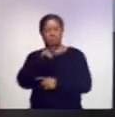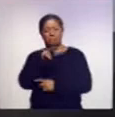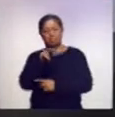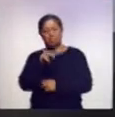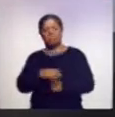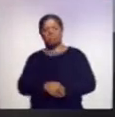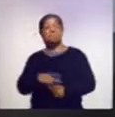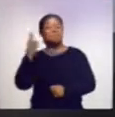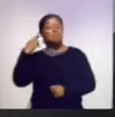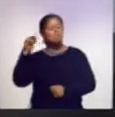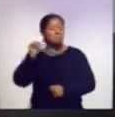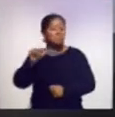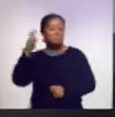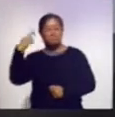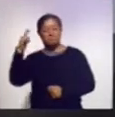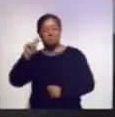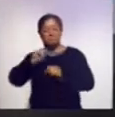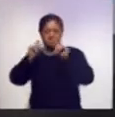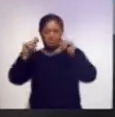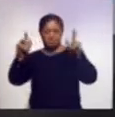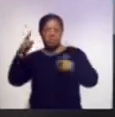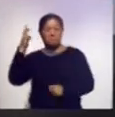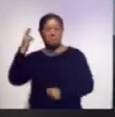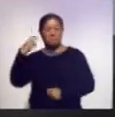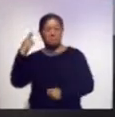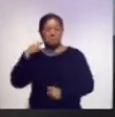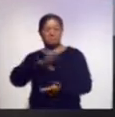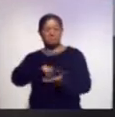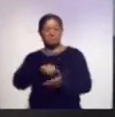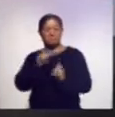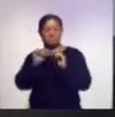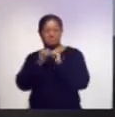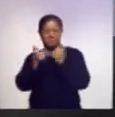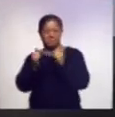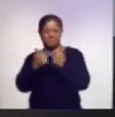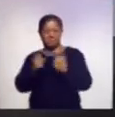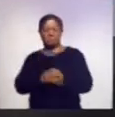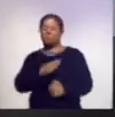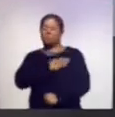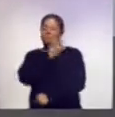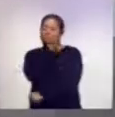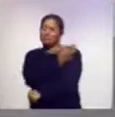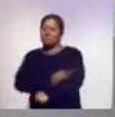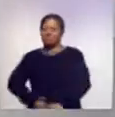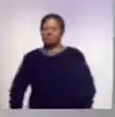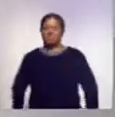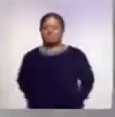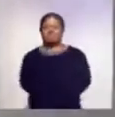Televisión, de Radio Altiplano, Radio Tlaxcala y Radio Calpulalpa. Buenas tardes.